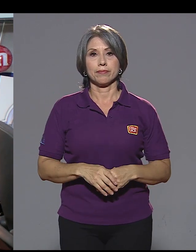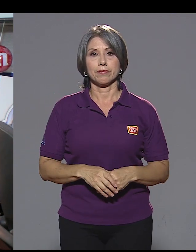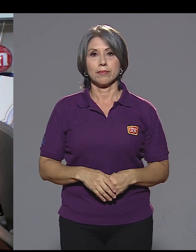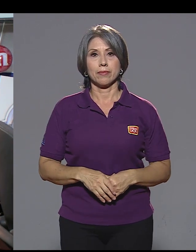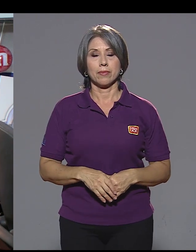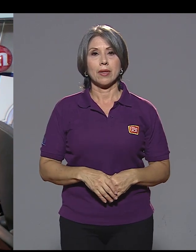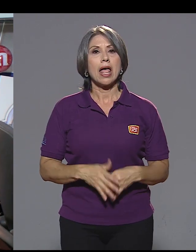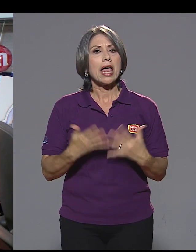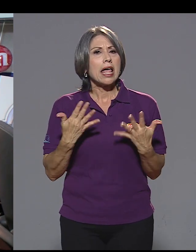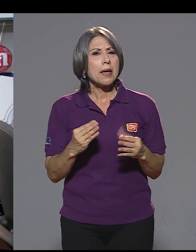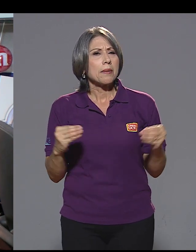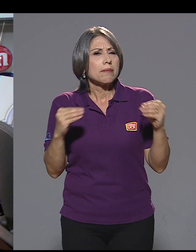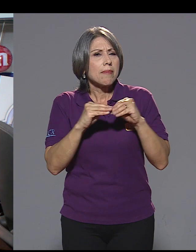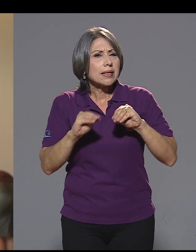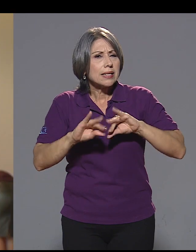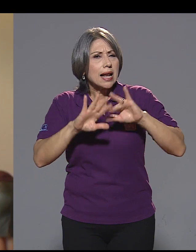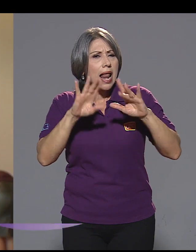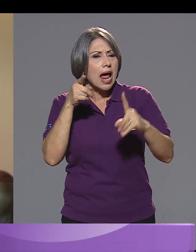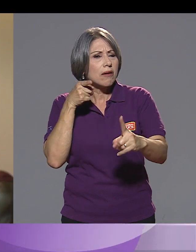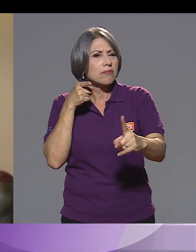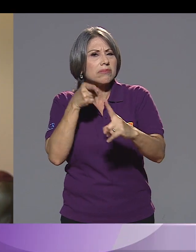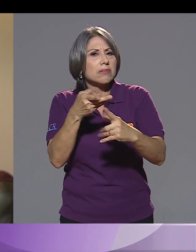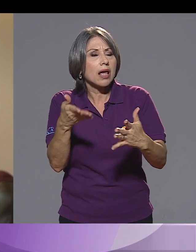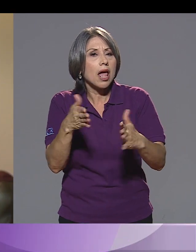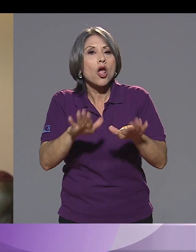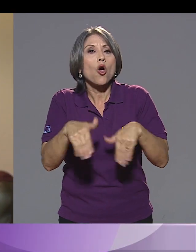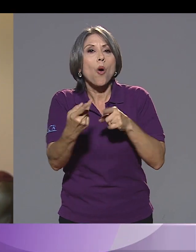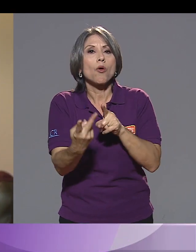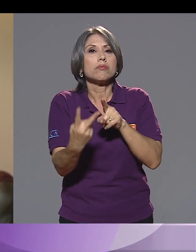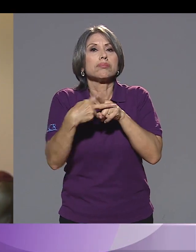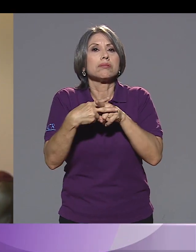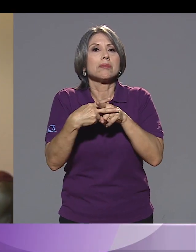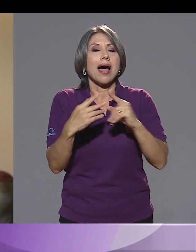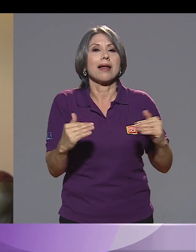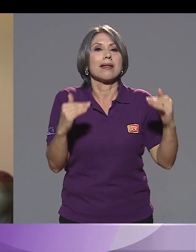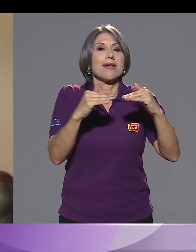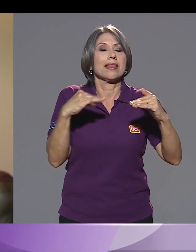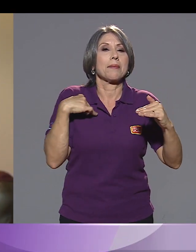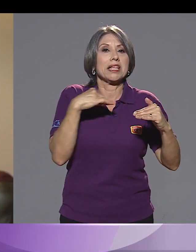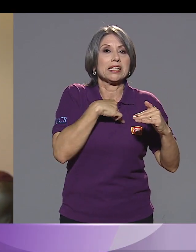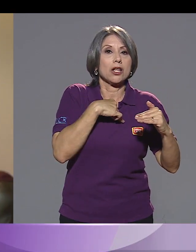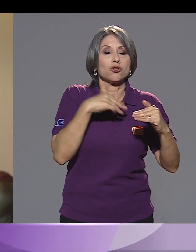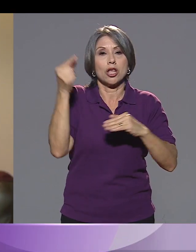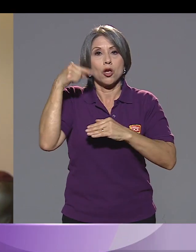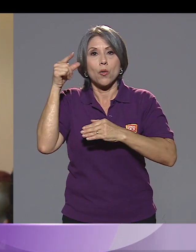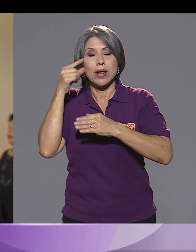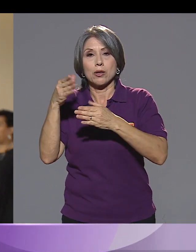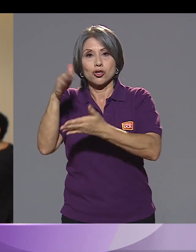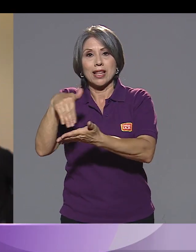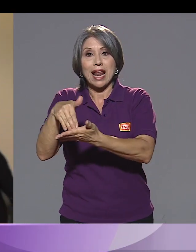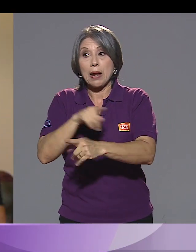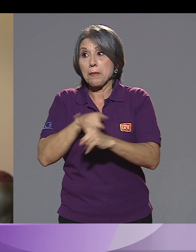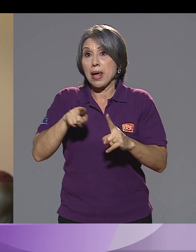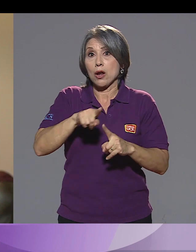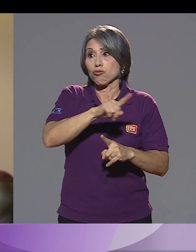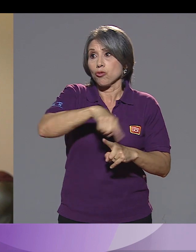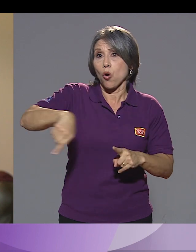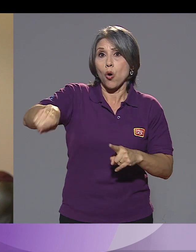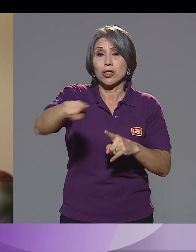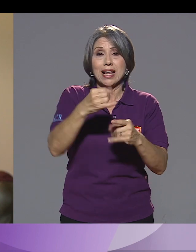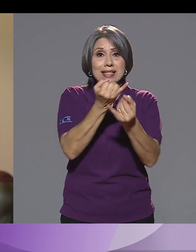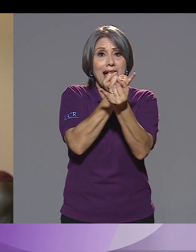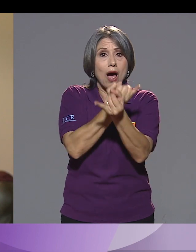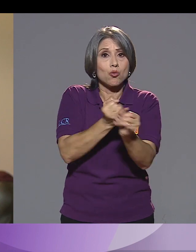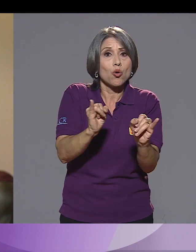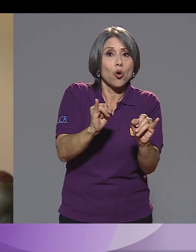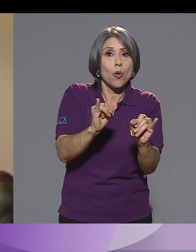En lo que hay una ruta un poquito más clara es en cómo se implementa a nivel de ministerios y de gobierno central, pero todas las autónomas y las demás instituciones no tienen ni idea